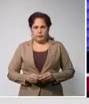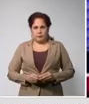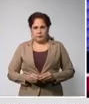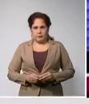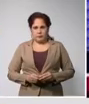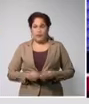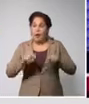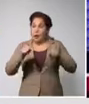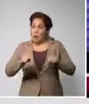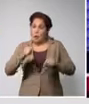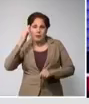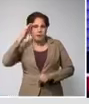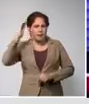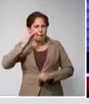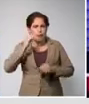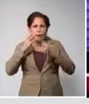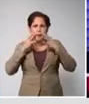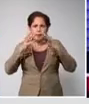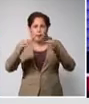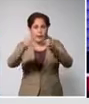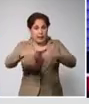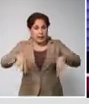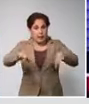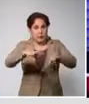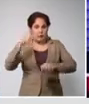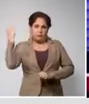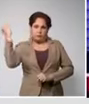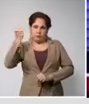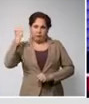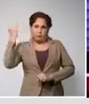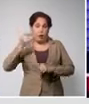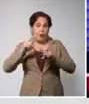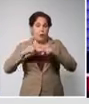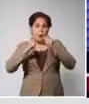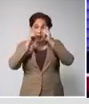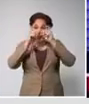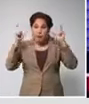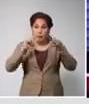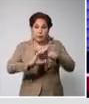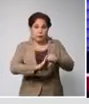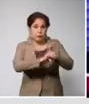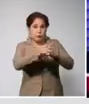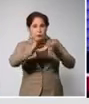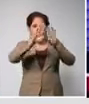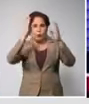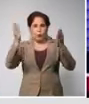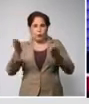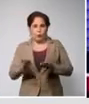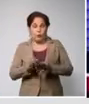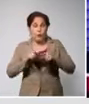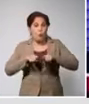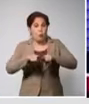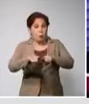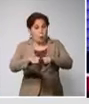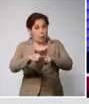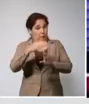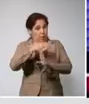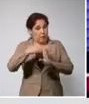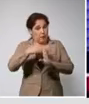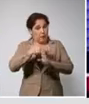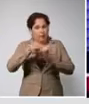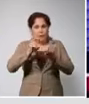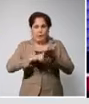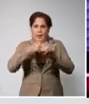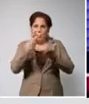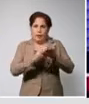Vamos a conocer de inmediato la situación internacional debido al impacto de la COVID-19. Nos acompaña desde la media hora la intérprete